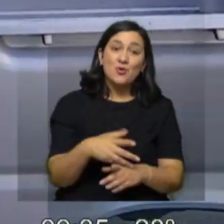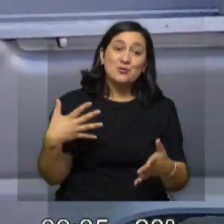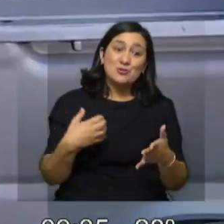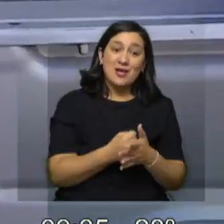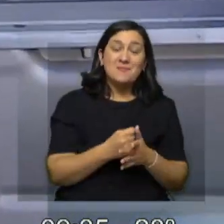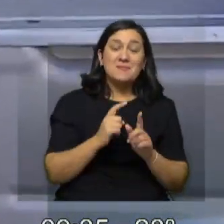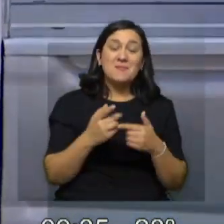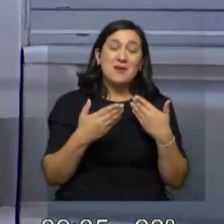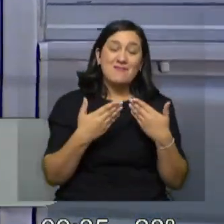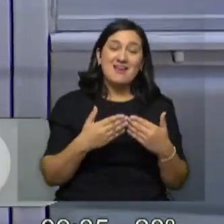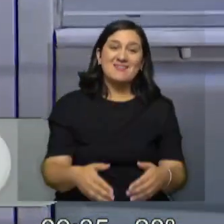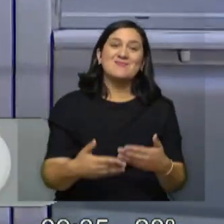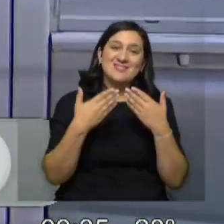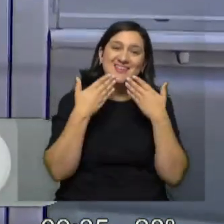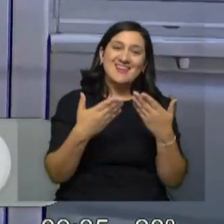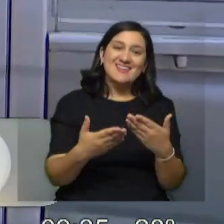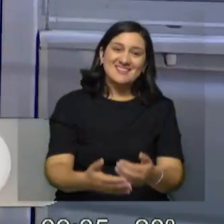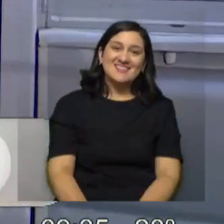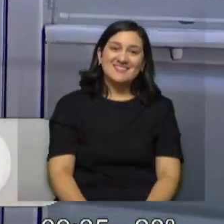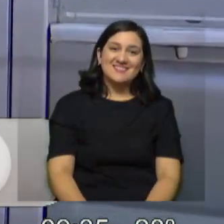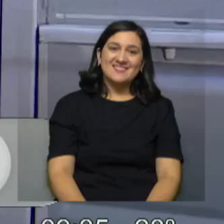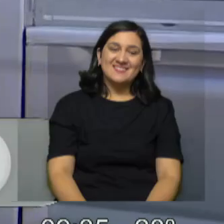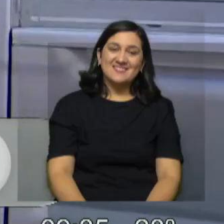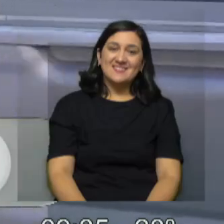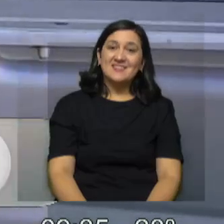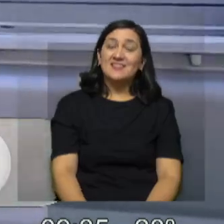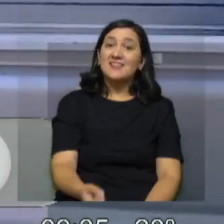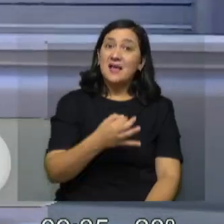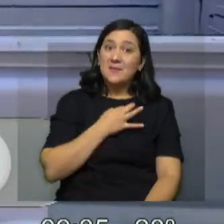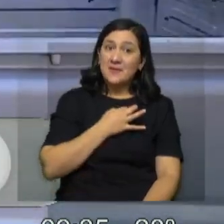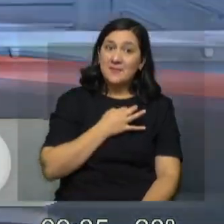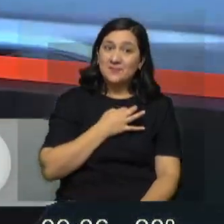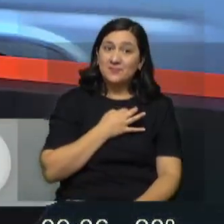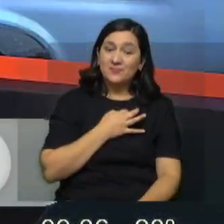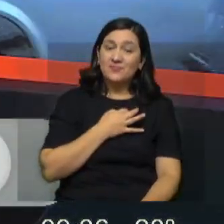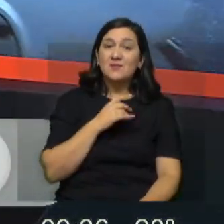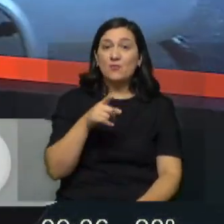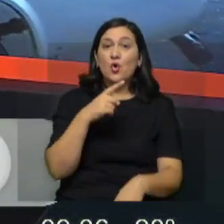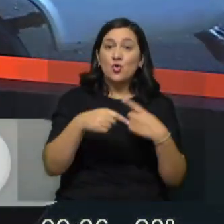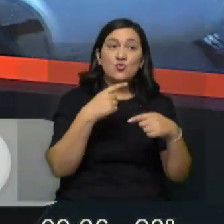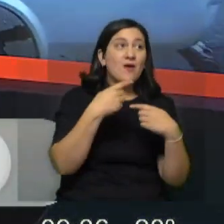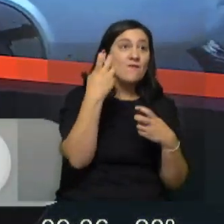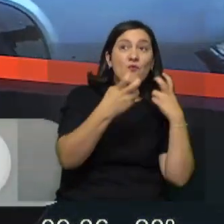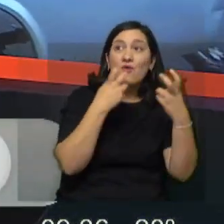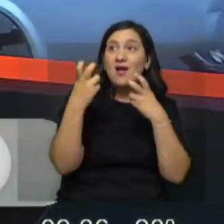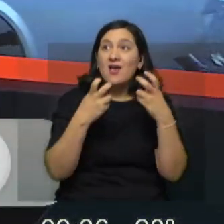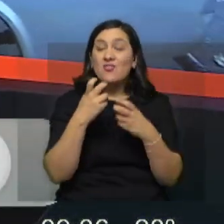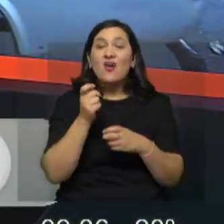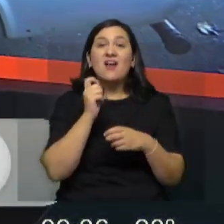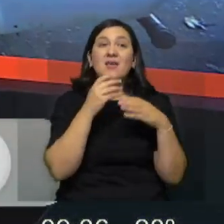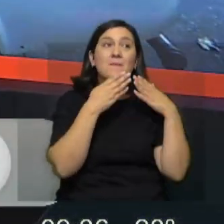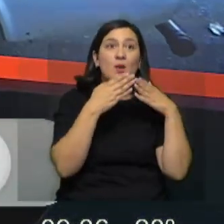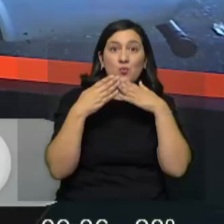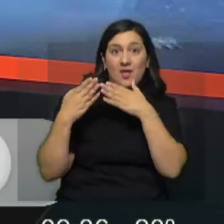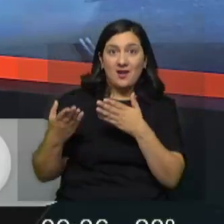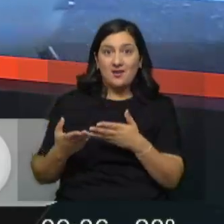y por dialogar con la gente. Dale, gracias a vos, che. Gracias a ustedes. JP. Dígame, Fito. No, ya que estás, mientras vos seguís buscando a quién darle voz en esta ciudad de